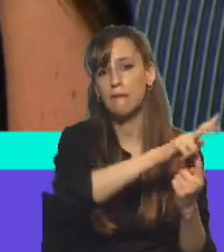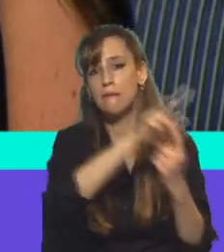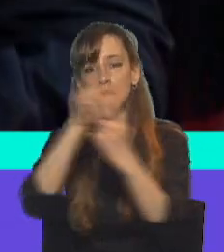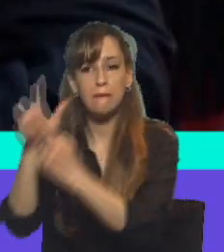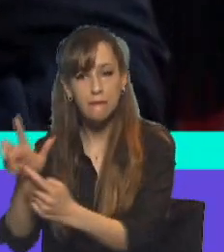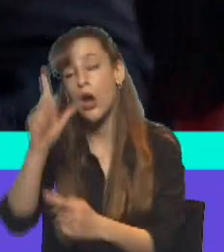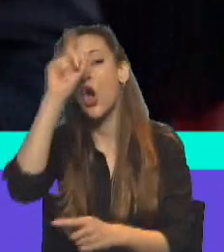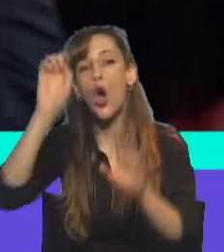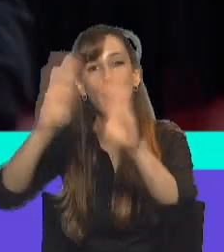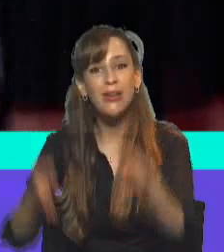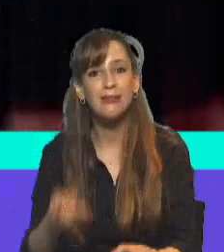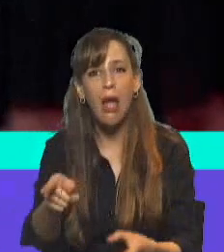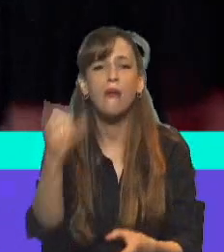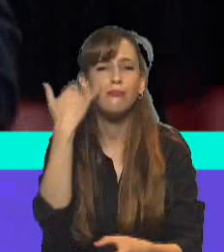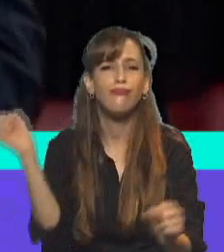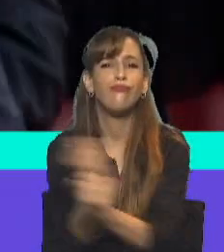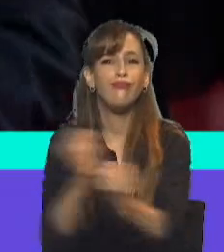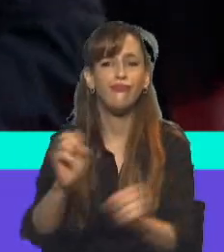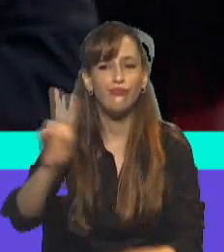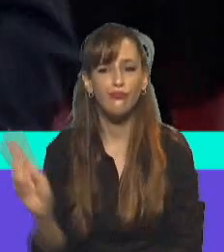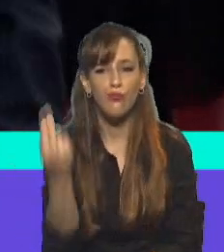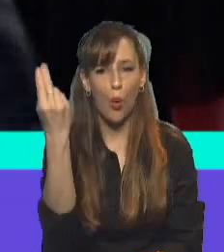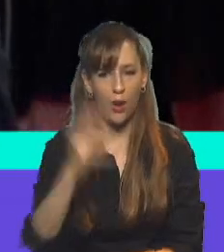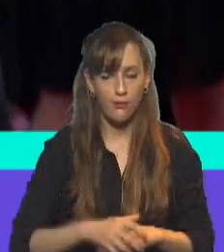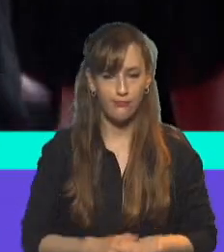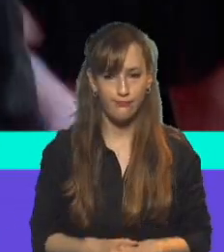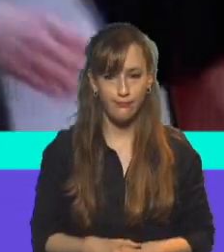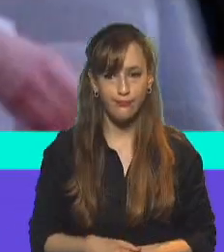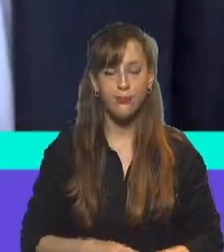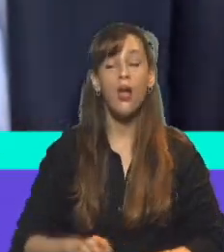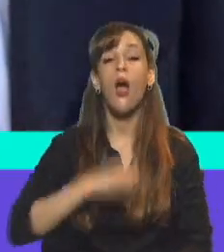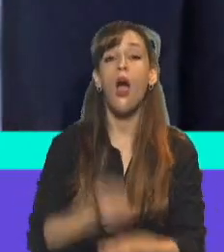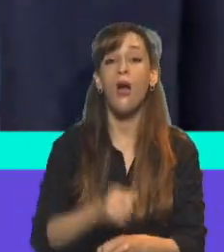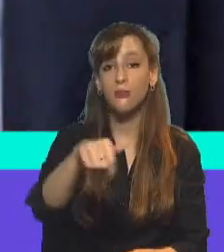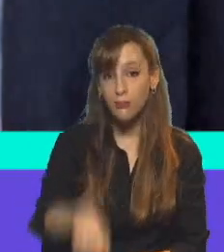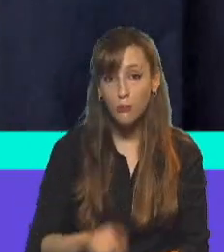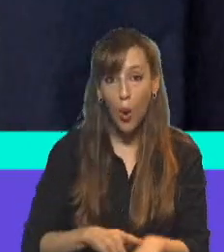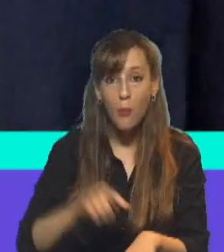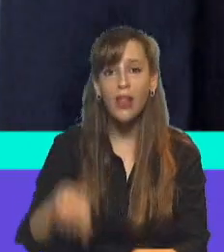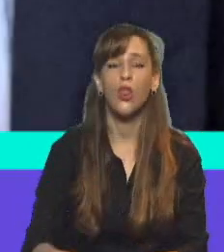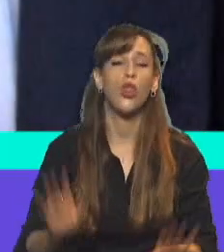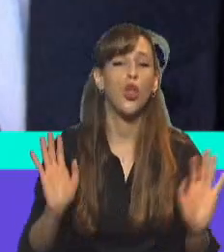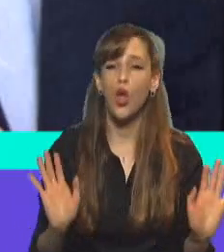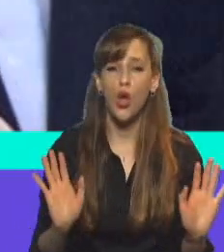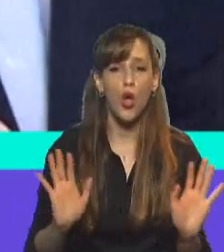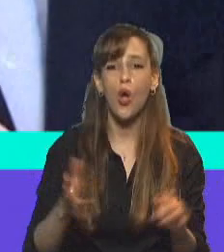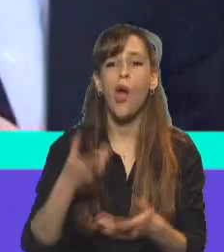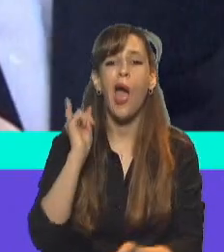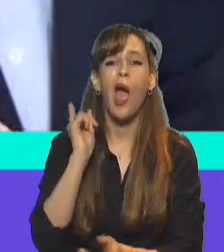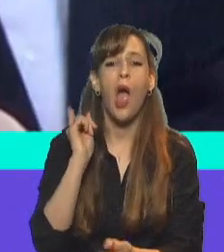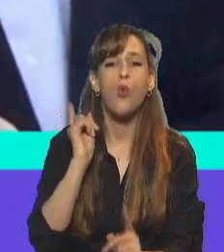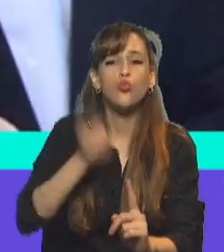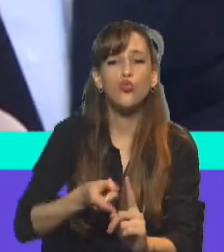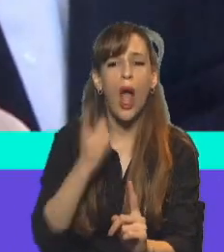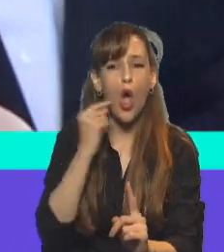México, donde fue declarada muerta por el personal médico. Hasta el momento no han sido presentados cargos por el incidente,